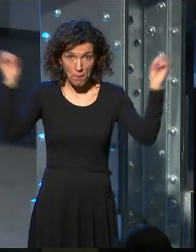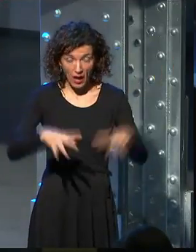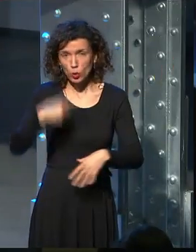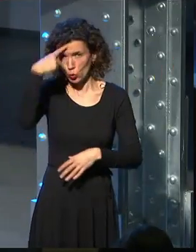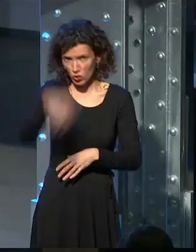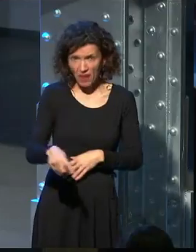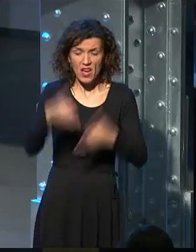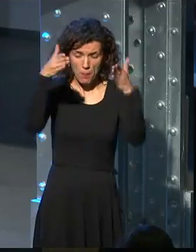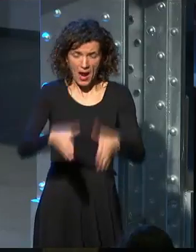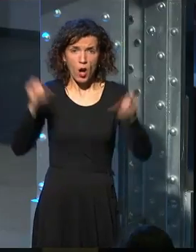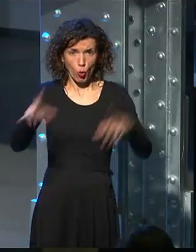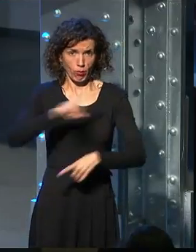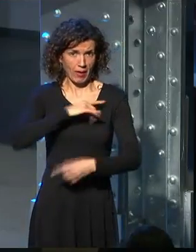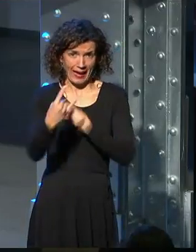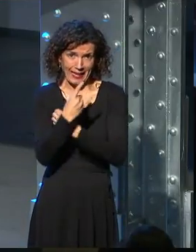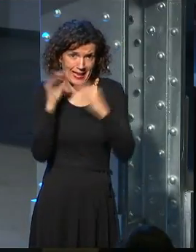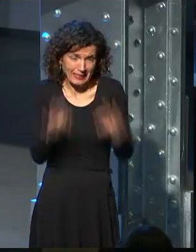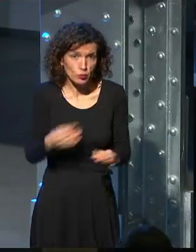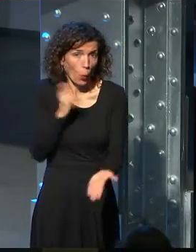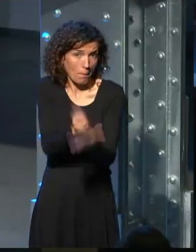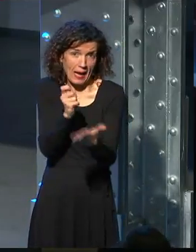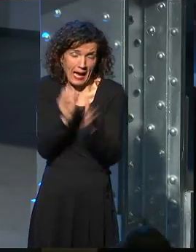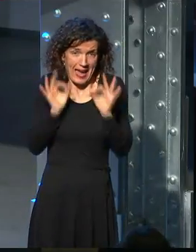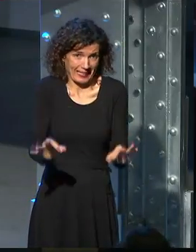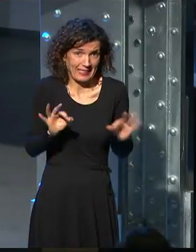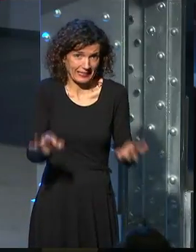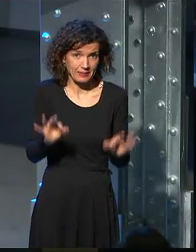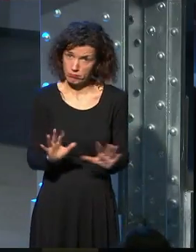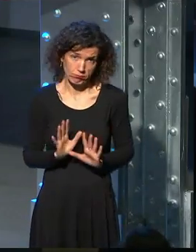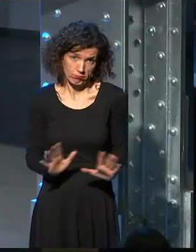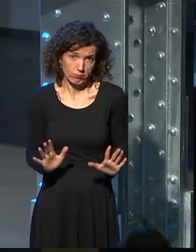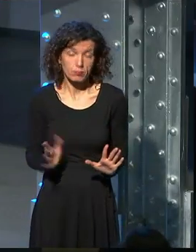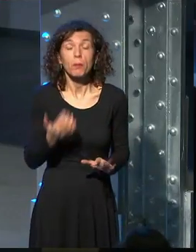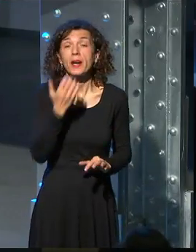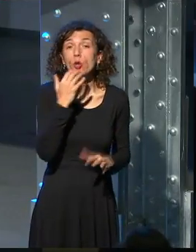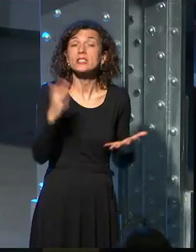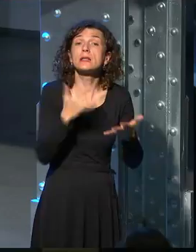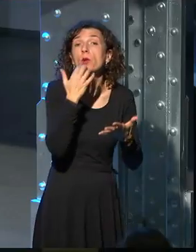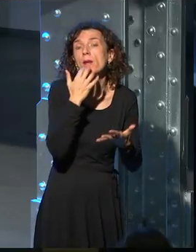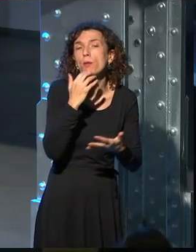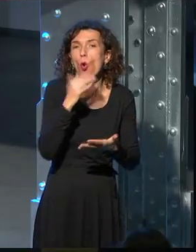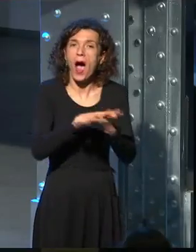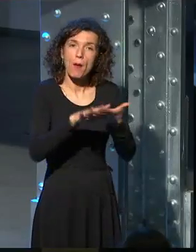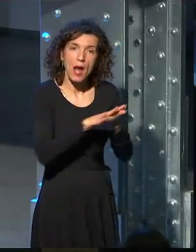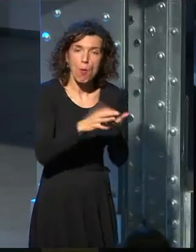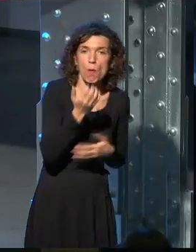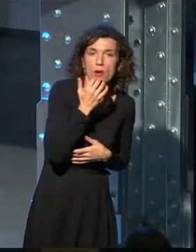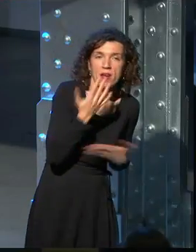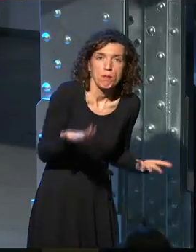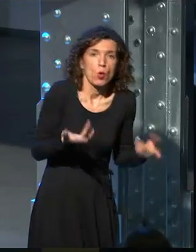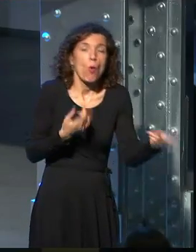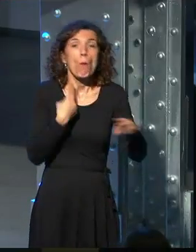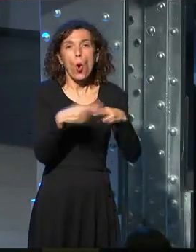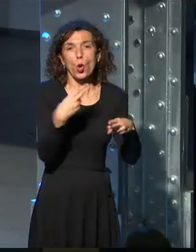tú sabes que te van a engañar y pagas por ello y es parte del espectáculo. Pero si hablamos de cosas